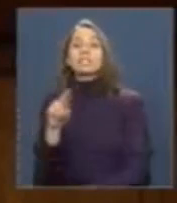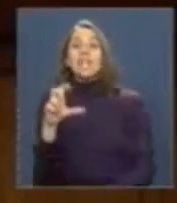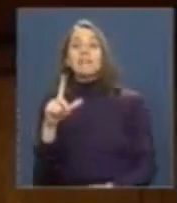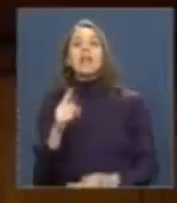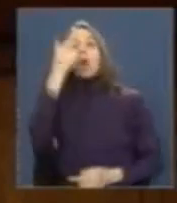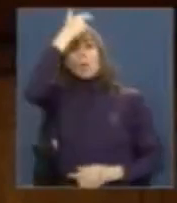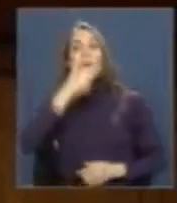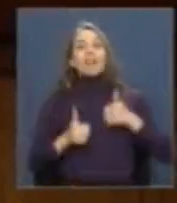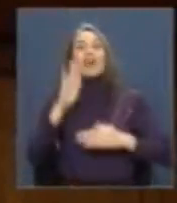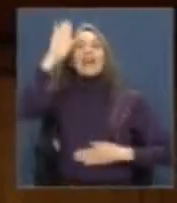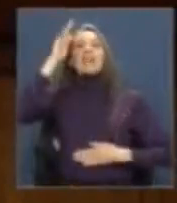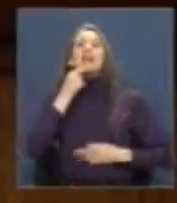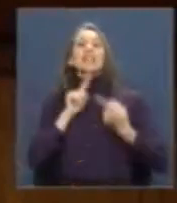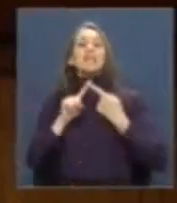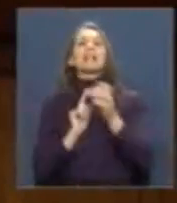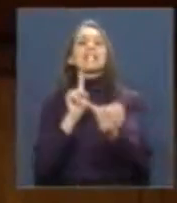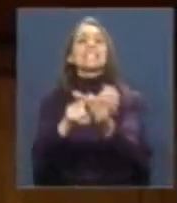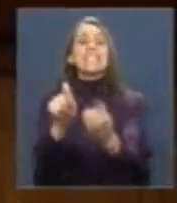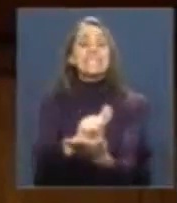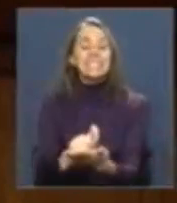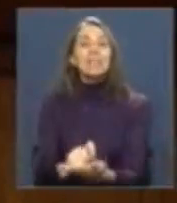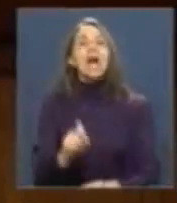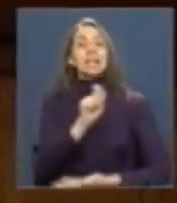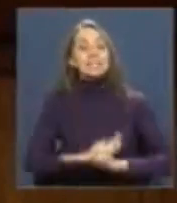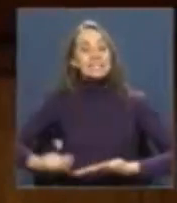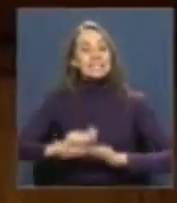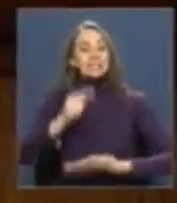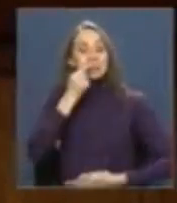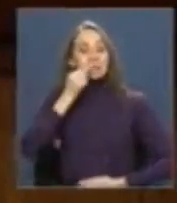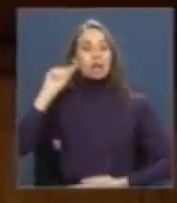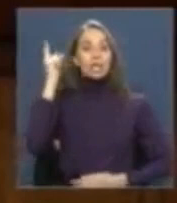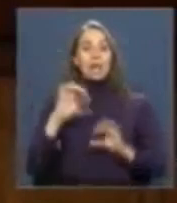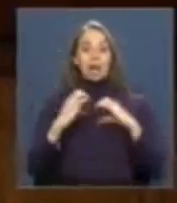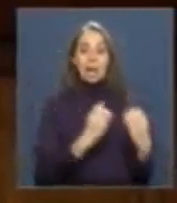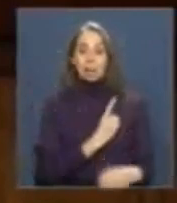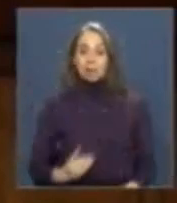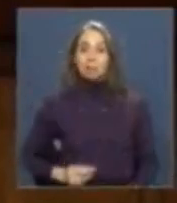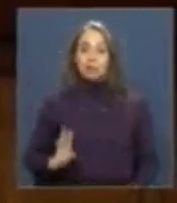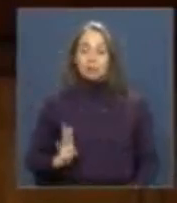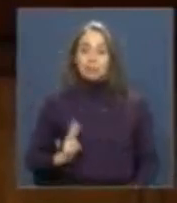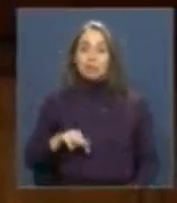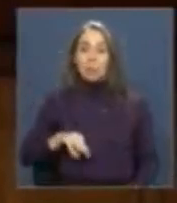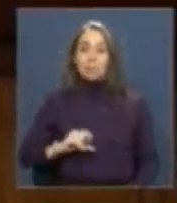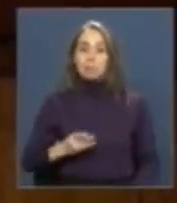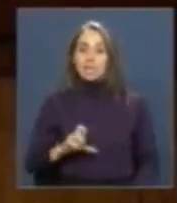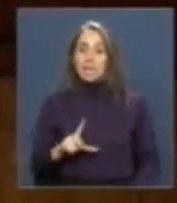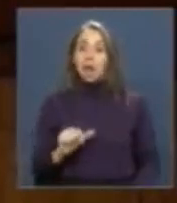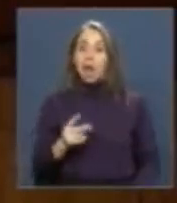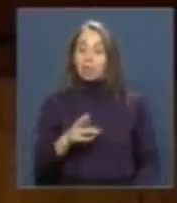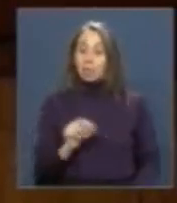finalmente nuestro secretario general de la cámara de diputados señor miguel landeros